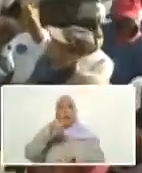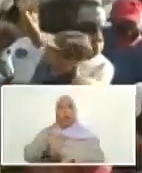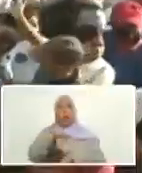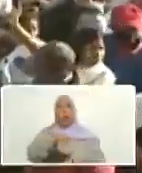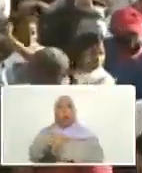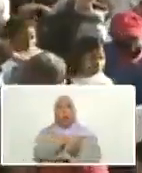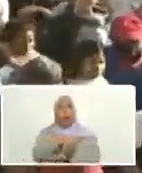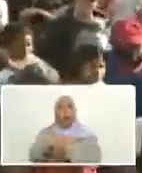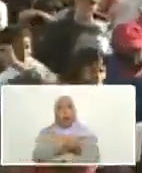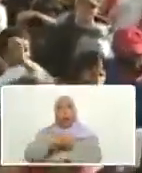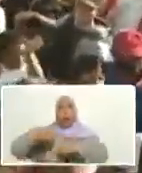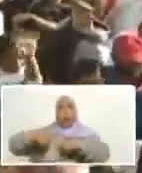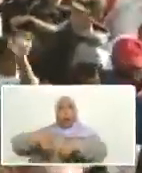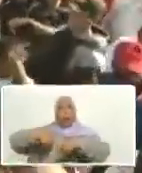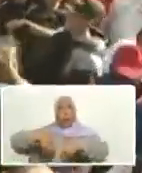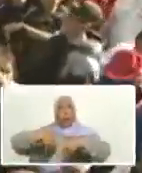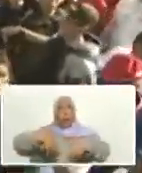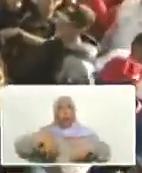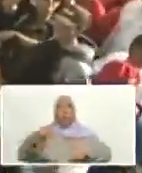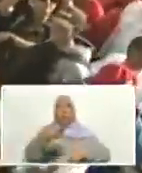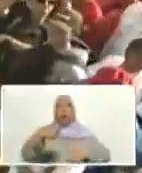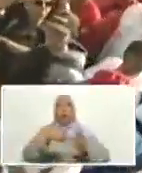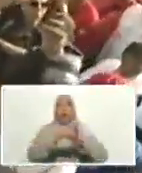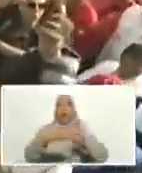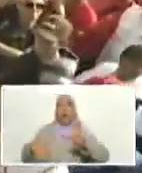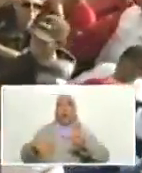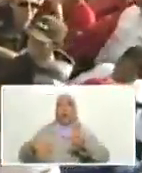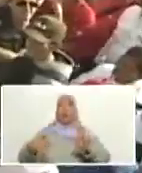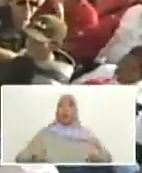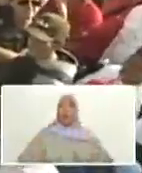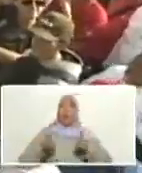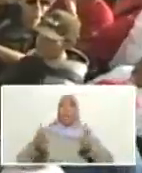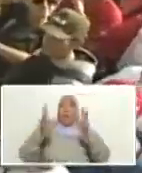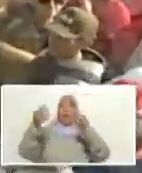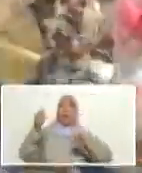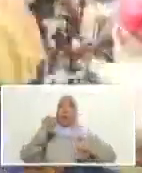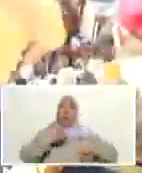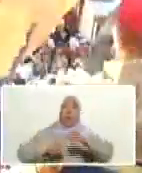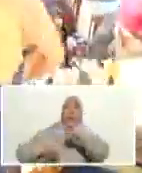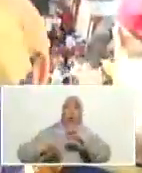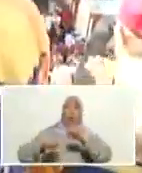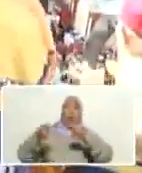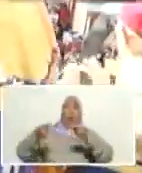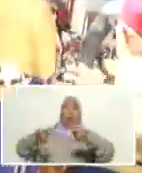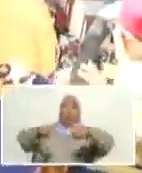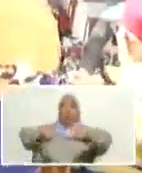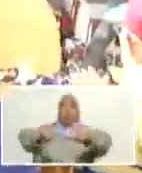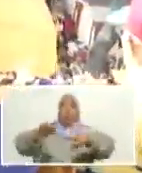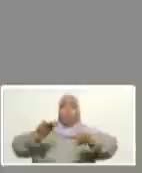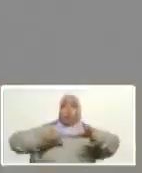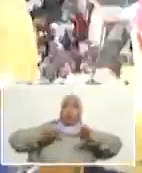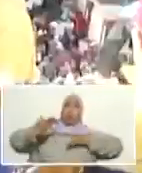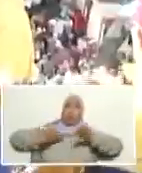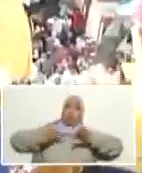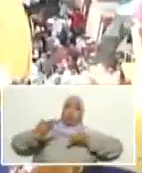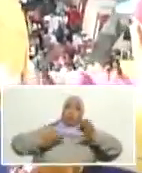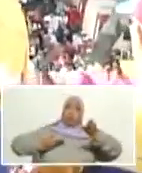calle conquistando la victoria contra las sanciones, contra el bloqueo.